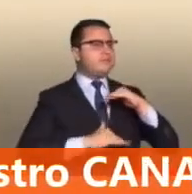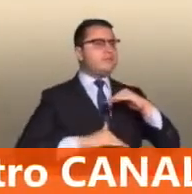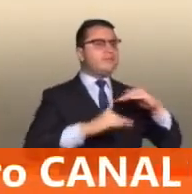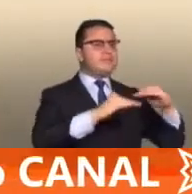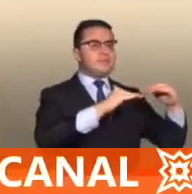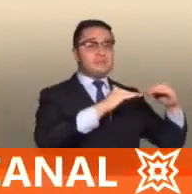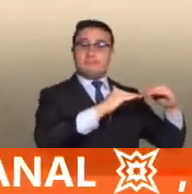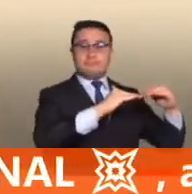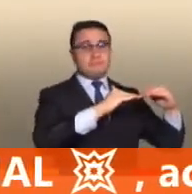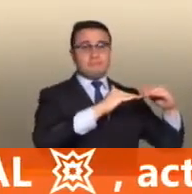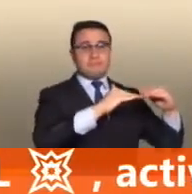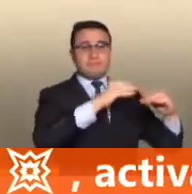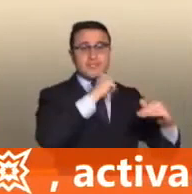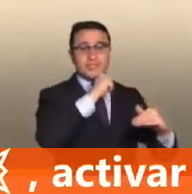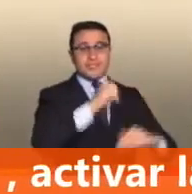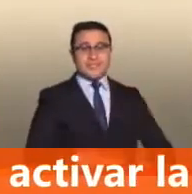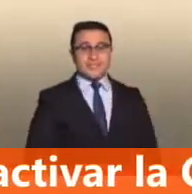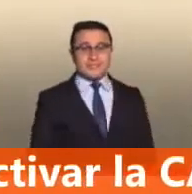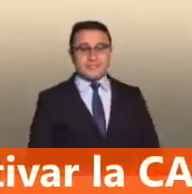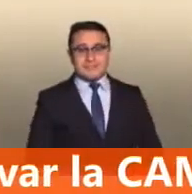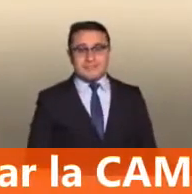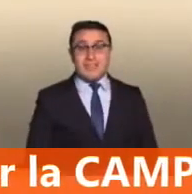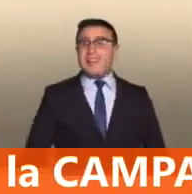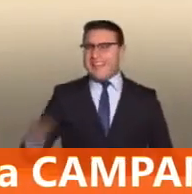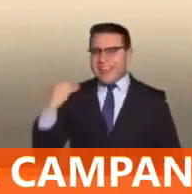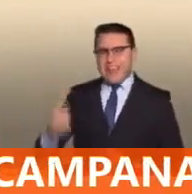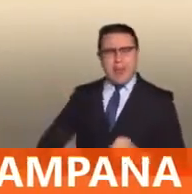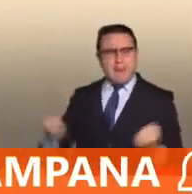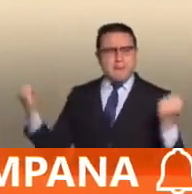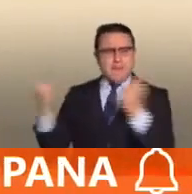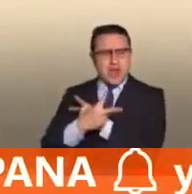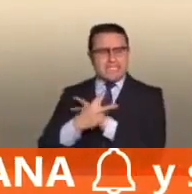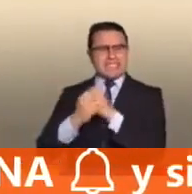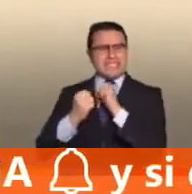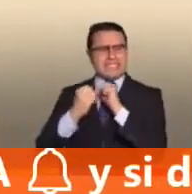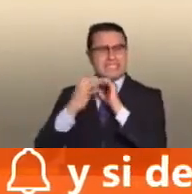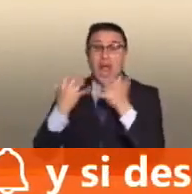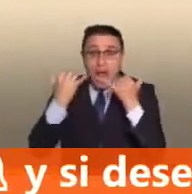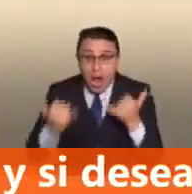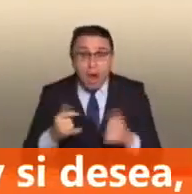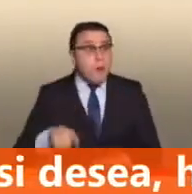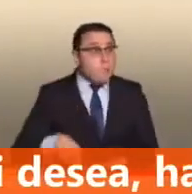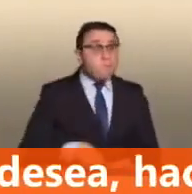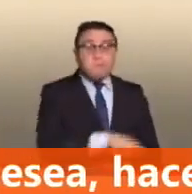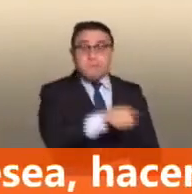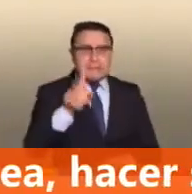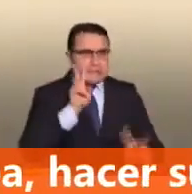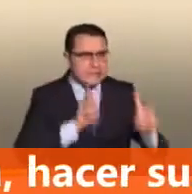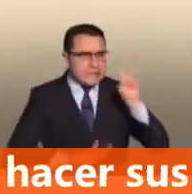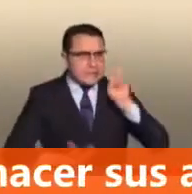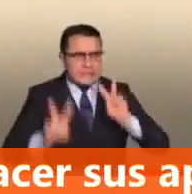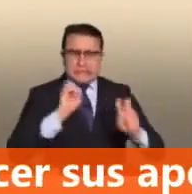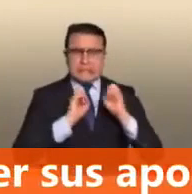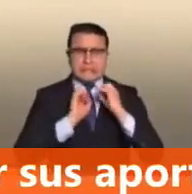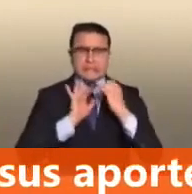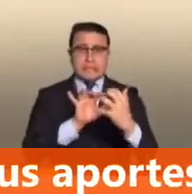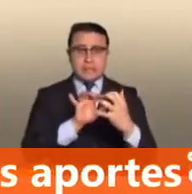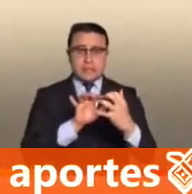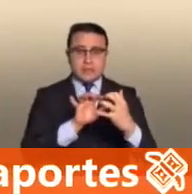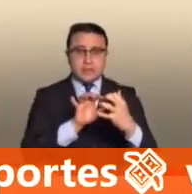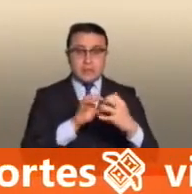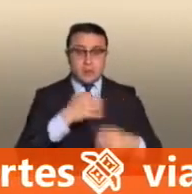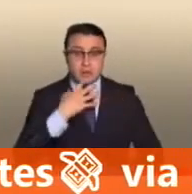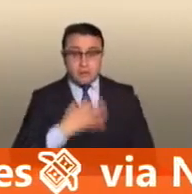Ninguna. A pesar de vivir periodos de violencias, guerras, como estamos observando ahora, ninguna decide que